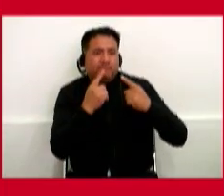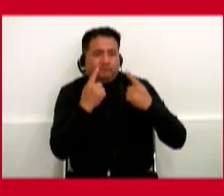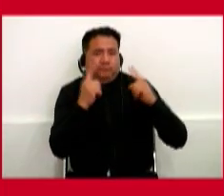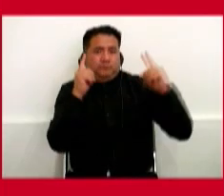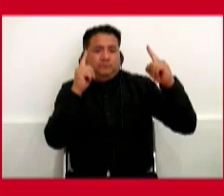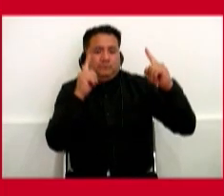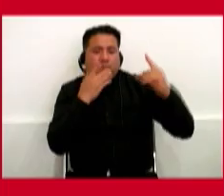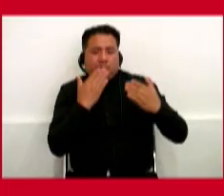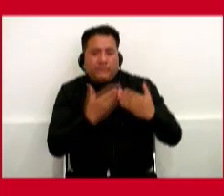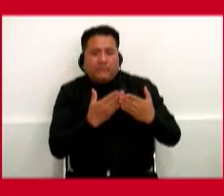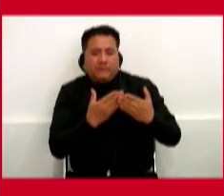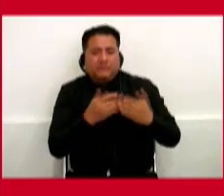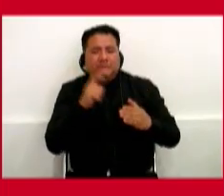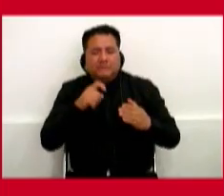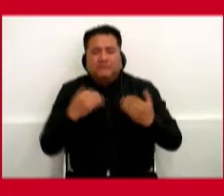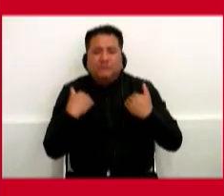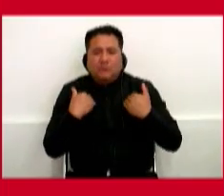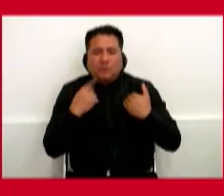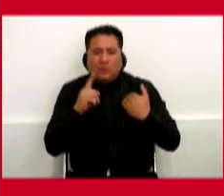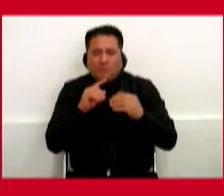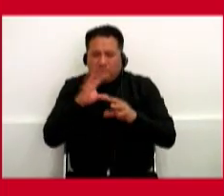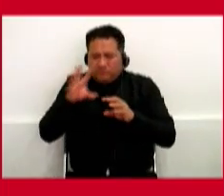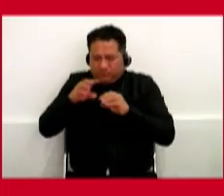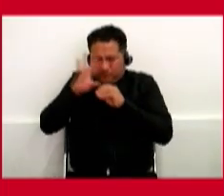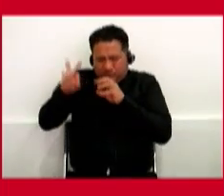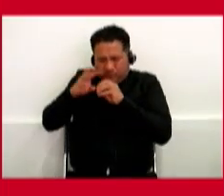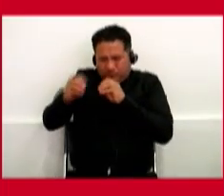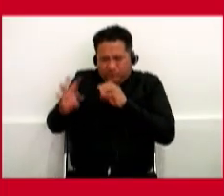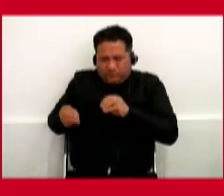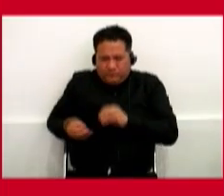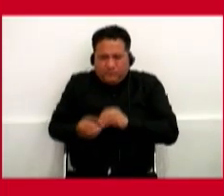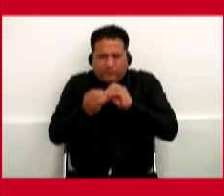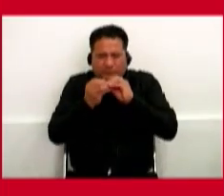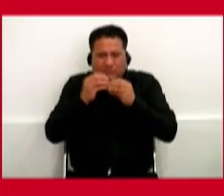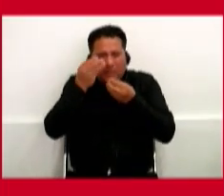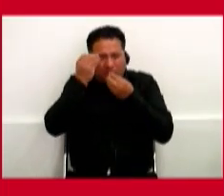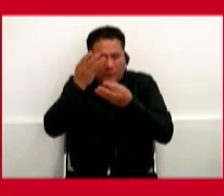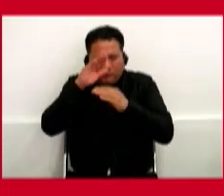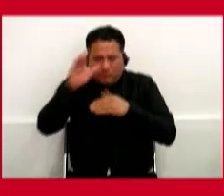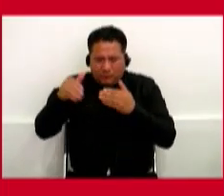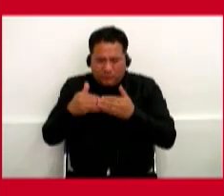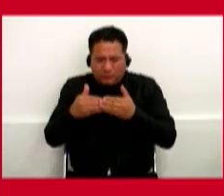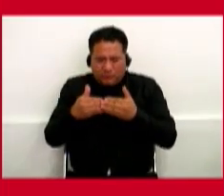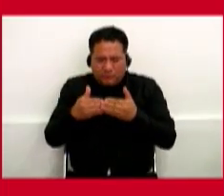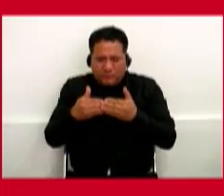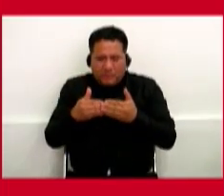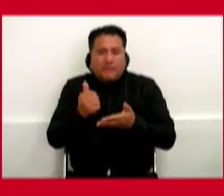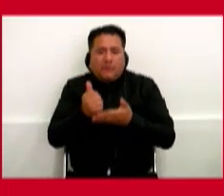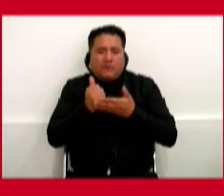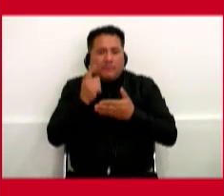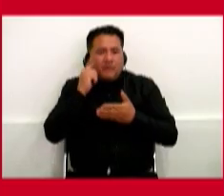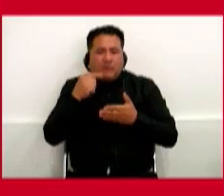una base de datos adecuada, que represente la realidad, que represente el modelo que yo estoy analizando, ¿no?